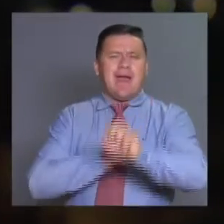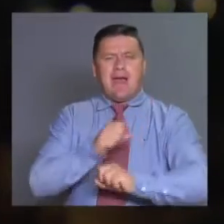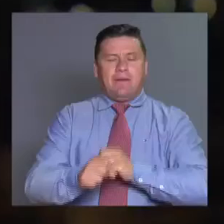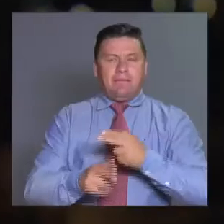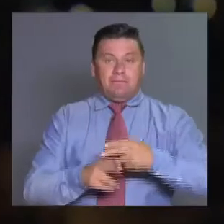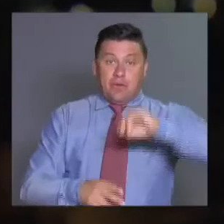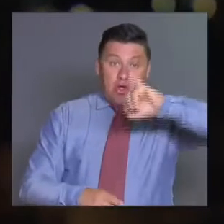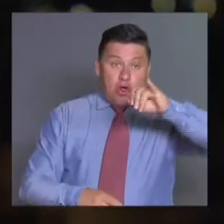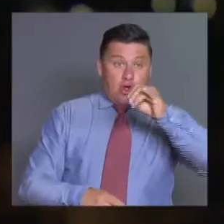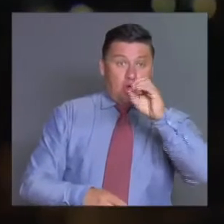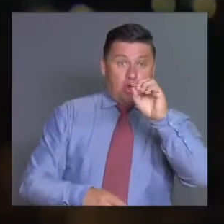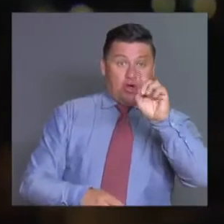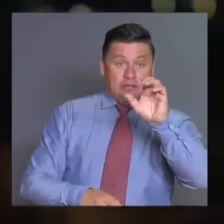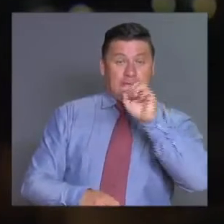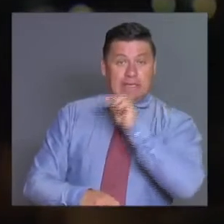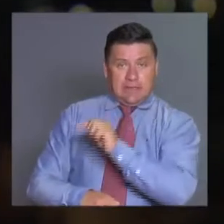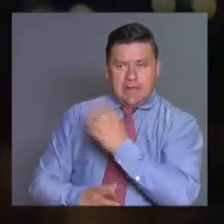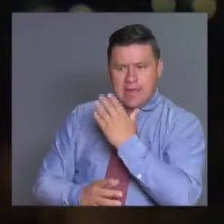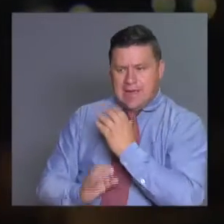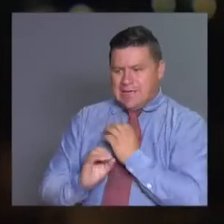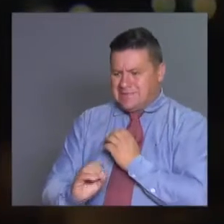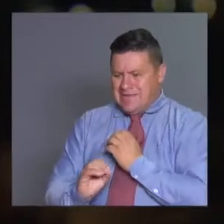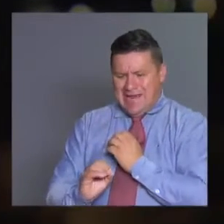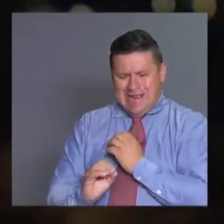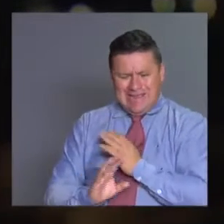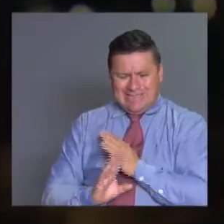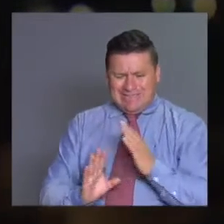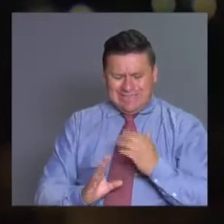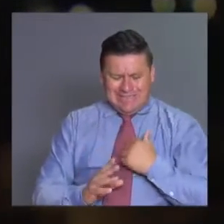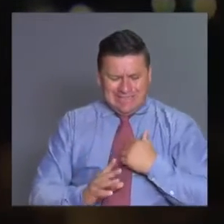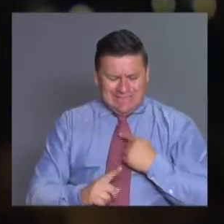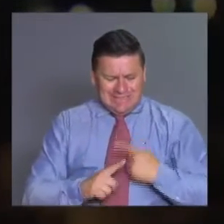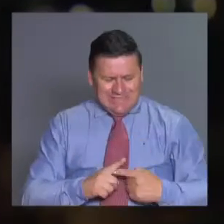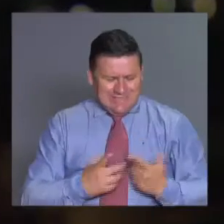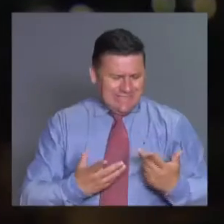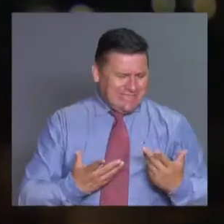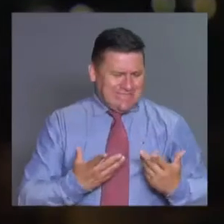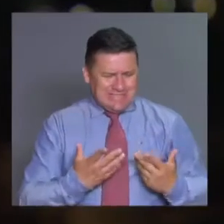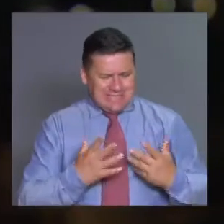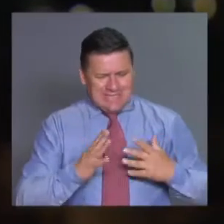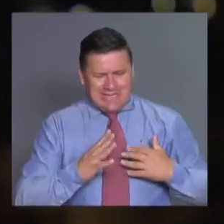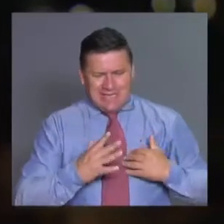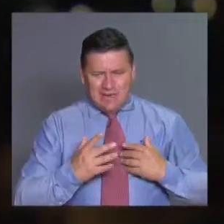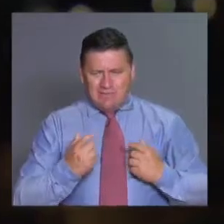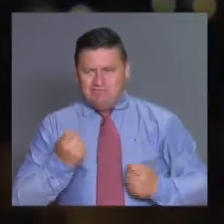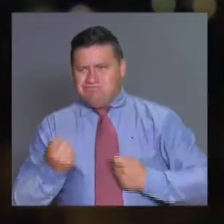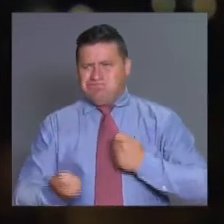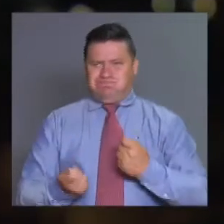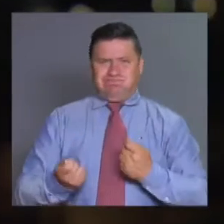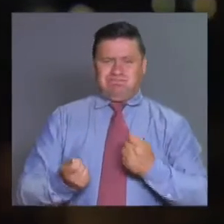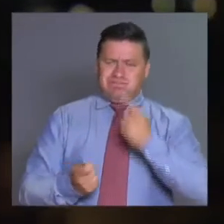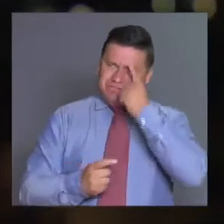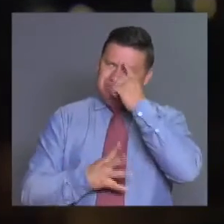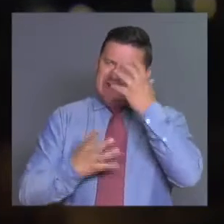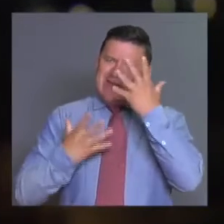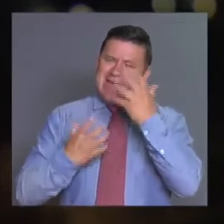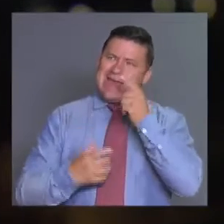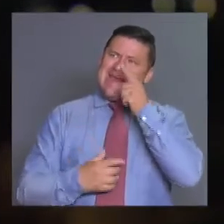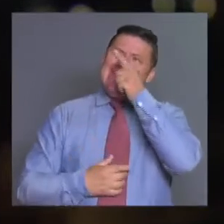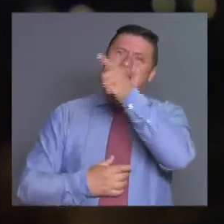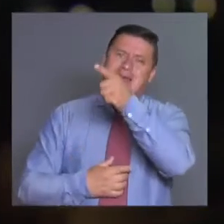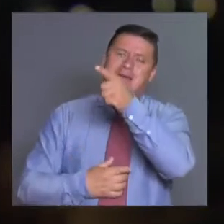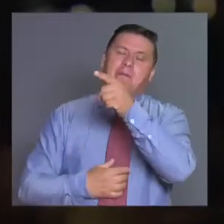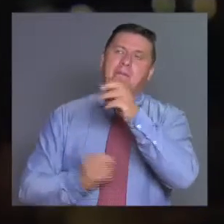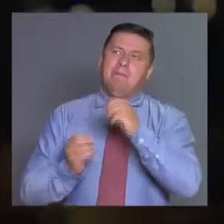josé jiménez decidió iniciar de cero en santa rosalía con la esperanza de lograr consolidar uno de sus más grandes sueños y con